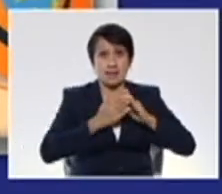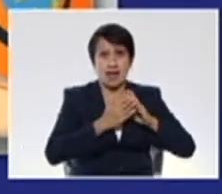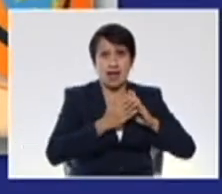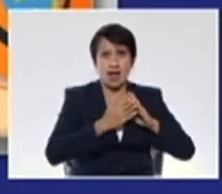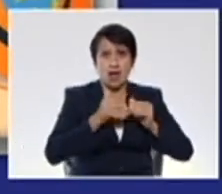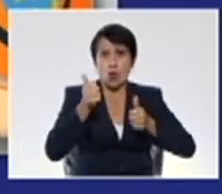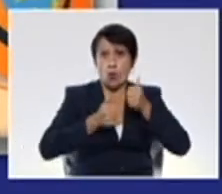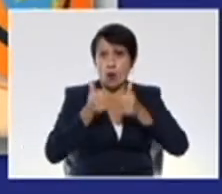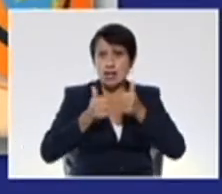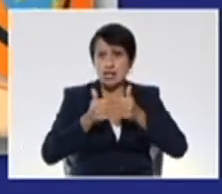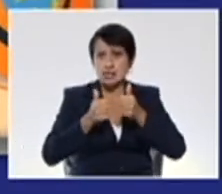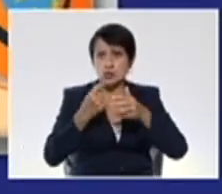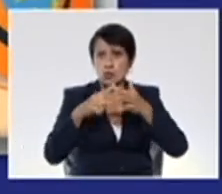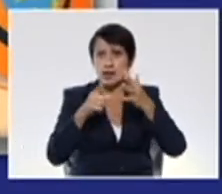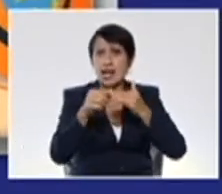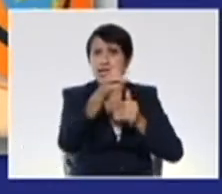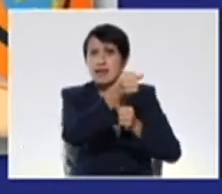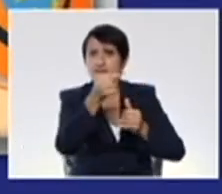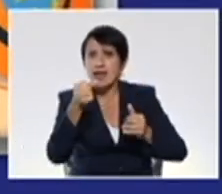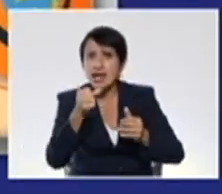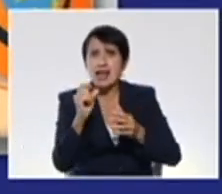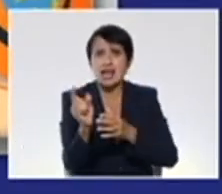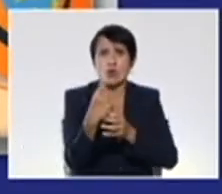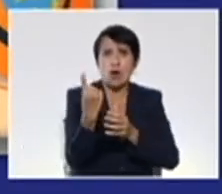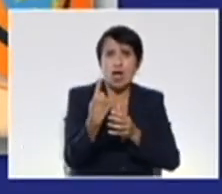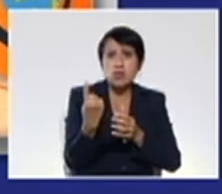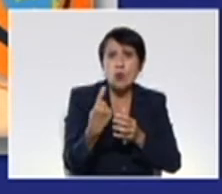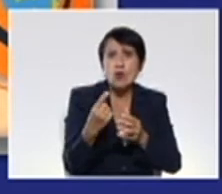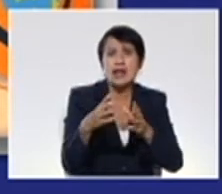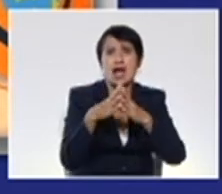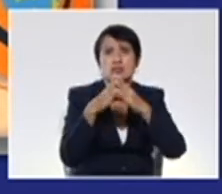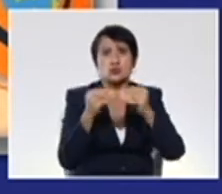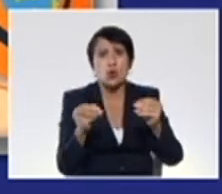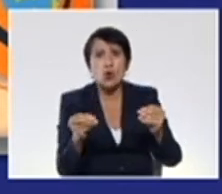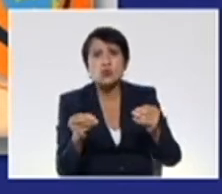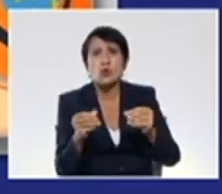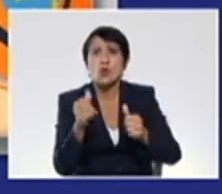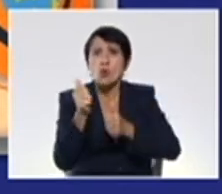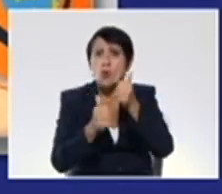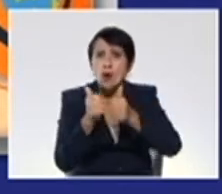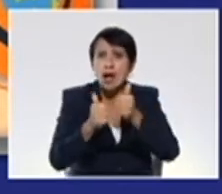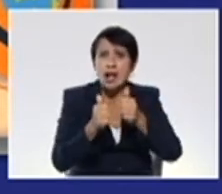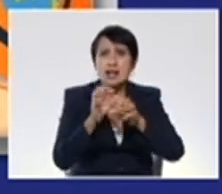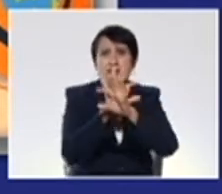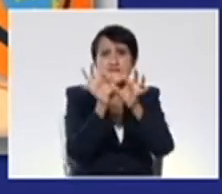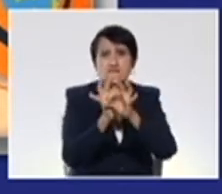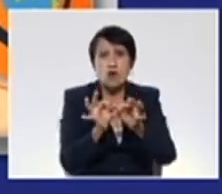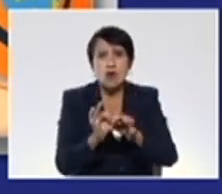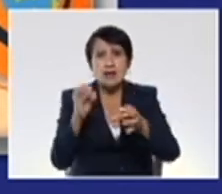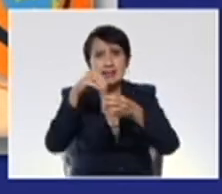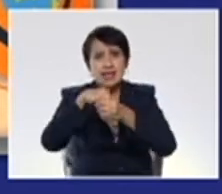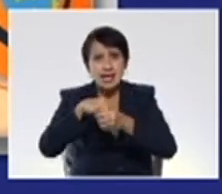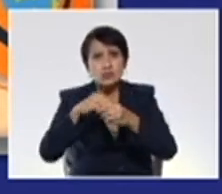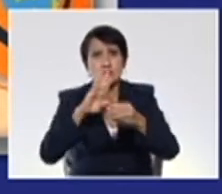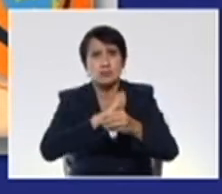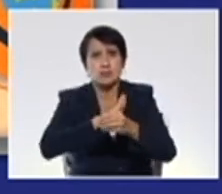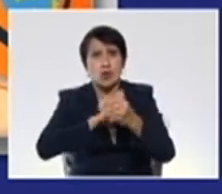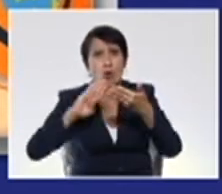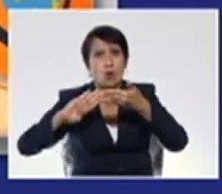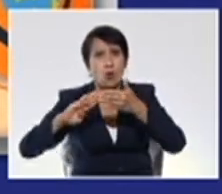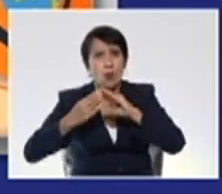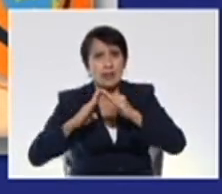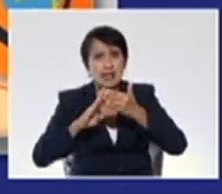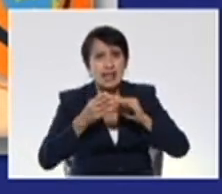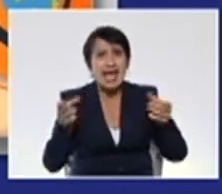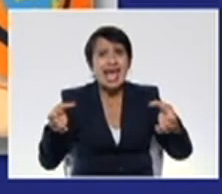esos electrodomésticos. Recuerden que tenemos herramientas donde nos da tendencia y que podemos de alguna manera buscar dentro de mi comunidad esos